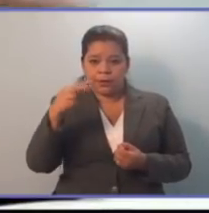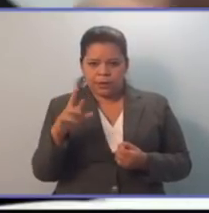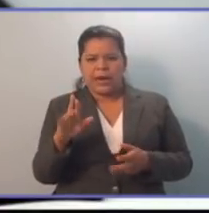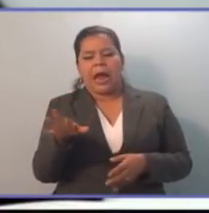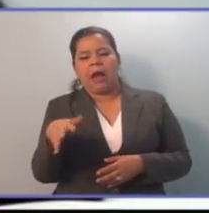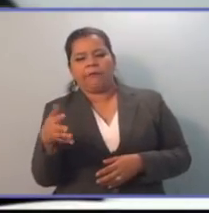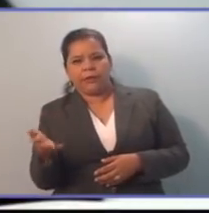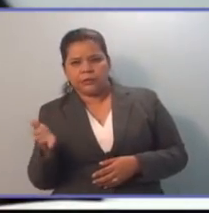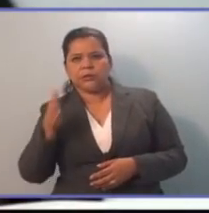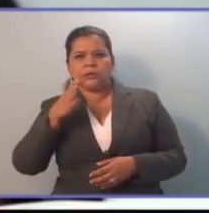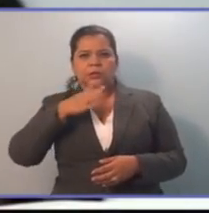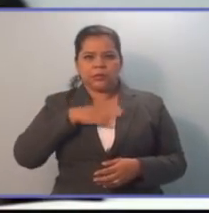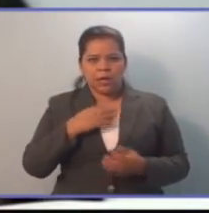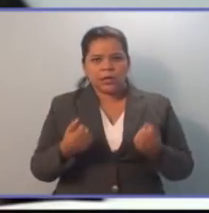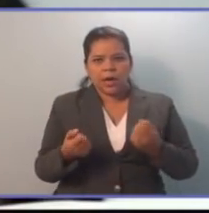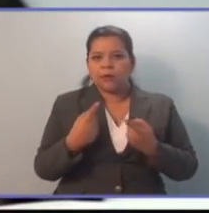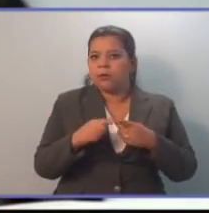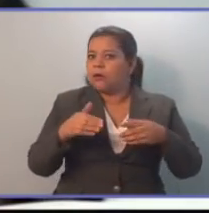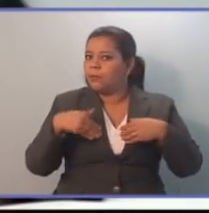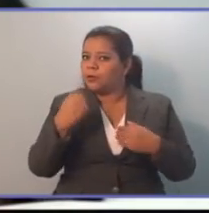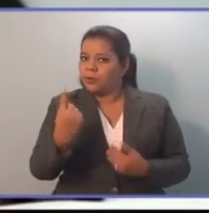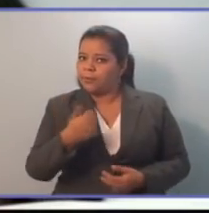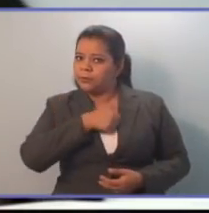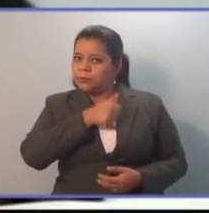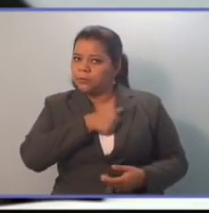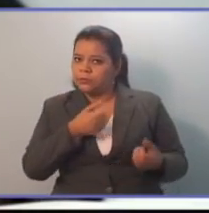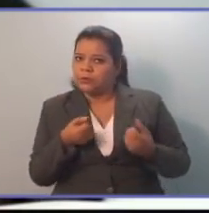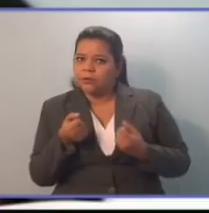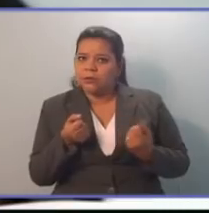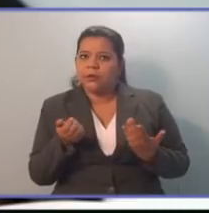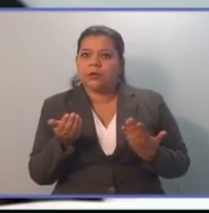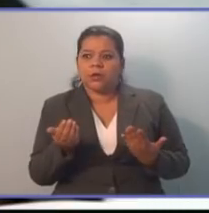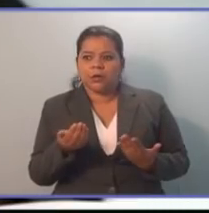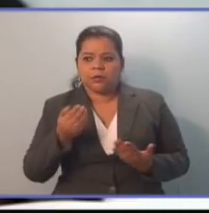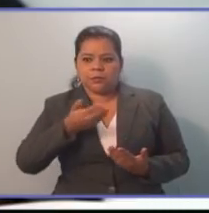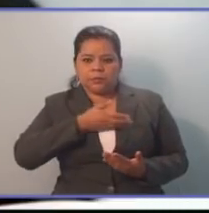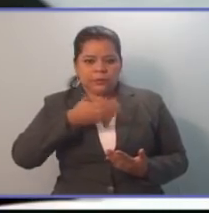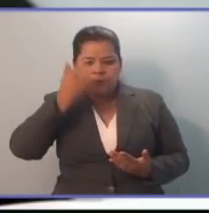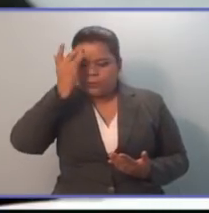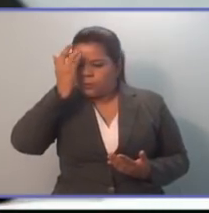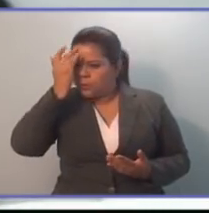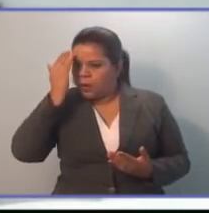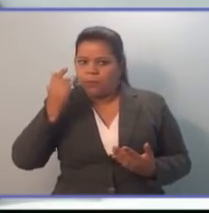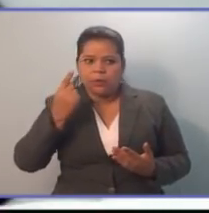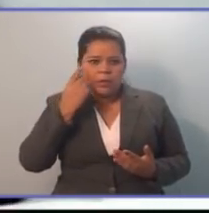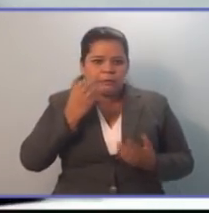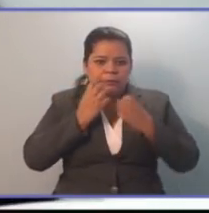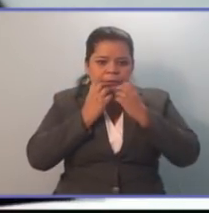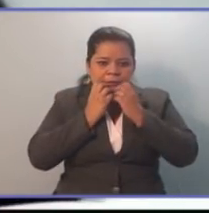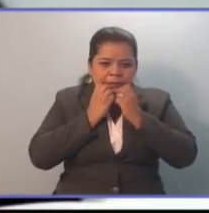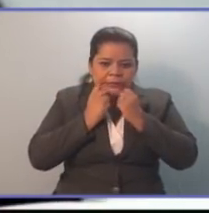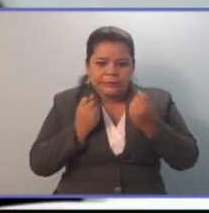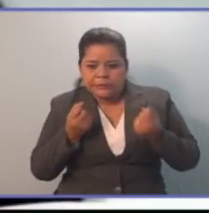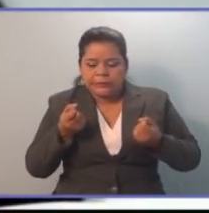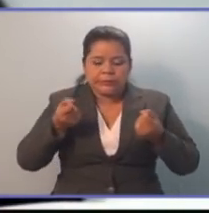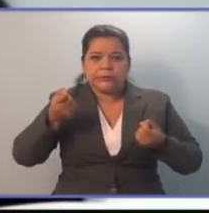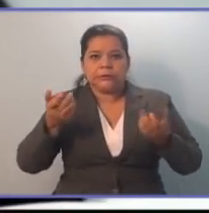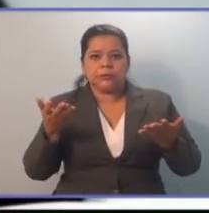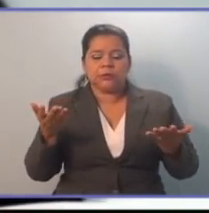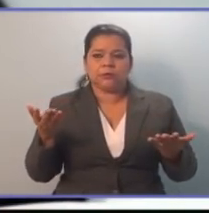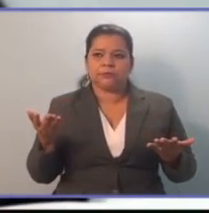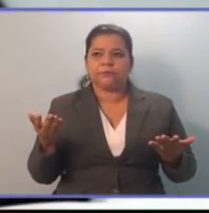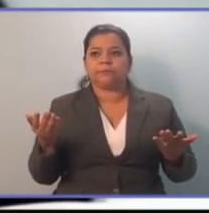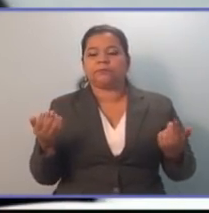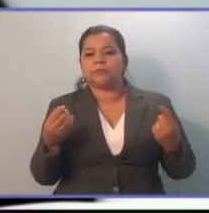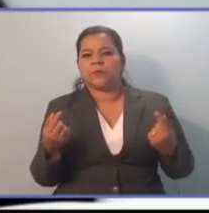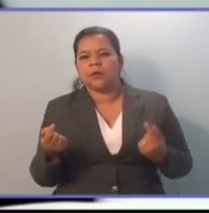vehículo pero no hay motorista, que es responsable de todos los daños que le puedan ocasionar a ese carro que él conduce. Entonces, ¿por